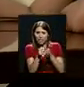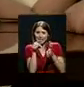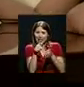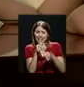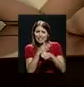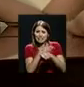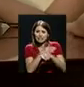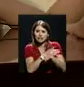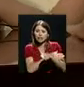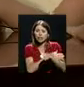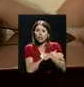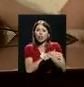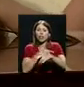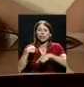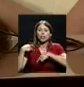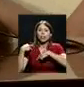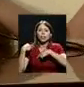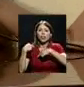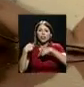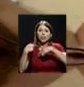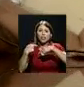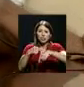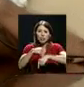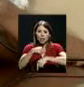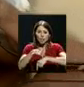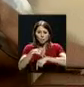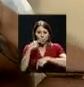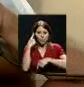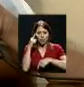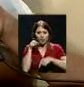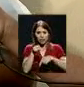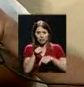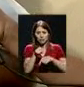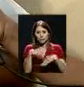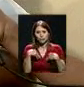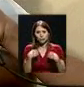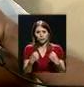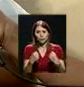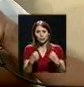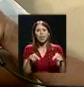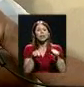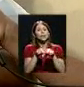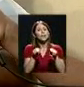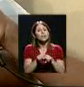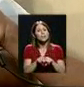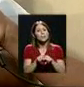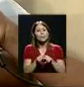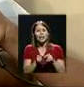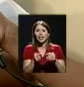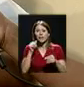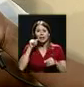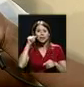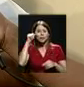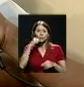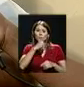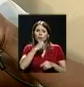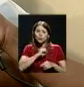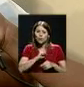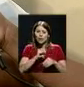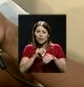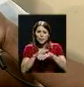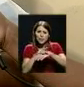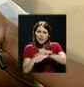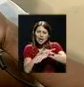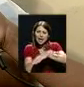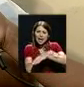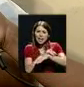el prolongado el tiempo de curación de esa célula otra de las cosas es que mucha de la piel del adulto mayor pierde elasticidad y